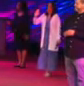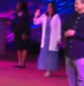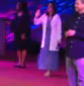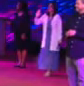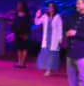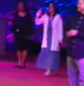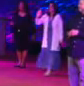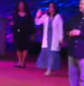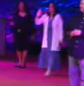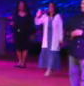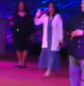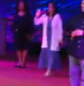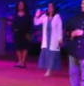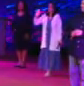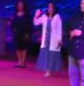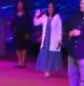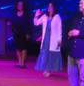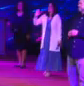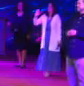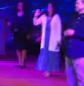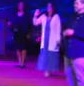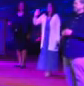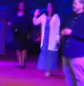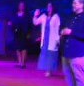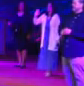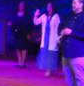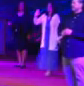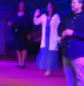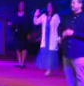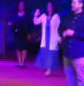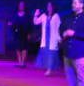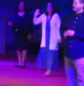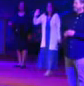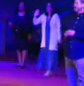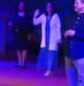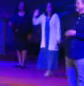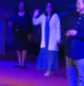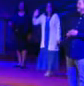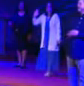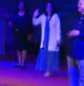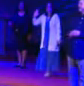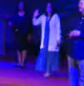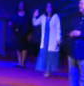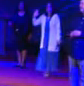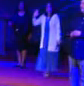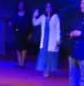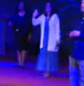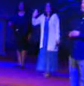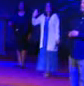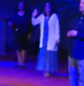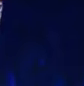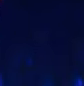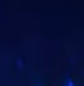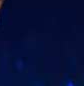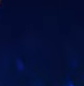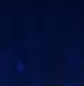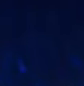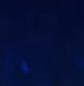verte. Y Dios le contesta. Dios es grande. Y a veces pensamos que está